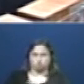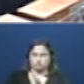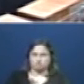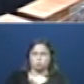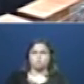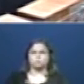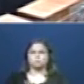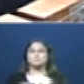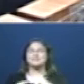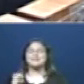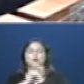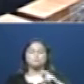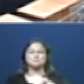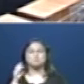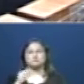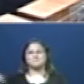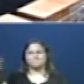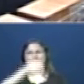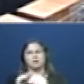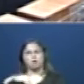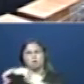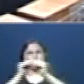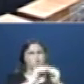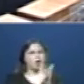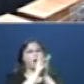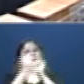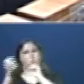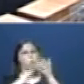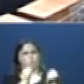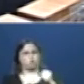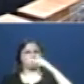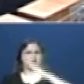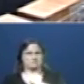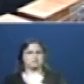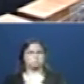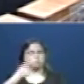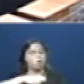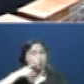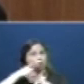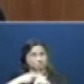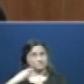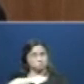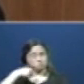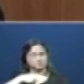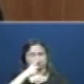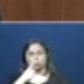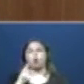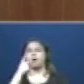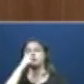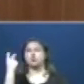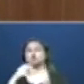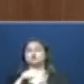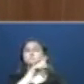desarrollo el máximo consenso político y social este objetivo nos llevó en octubre de 2011 a